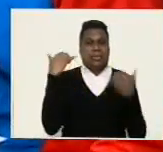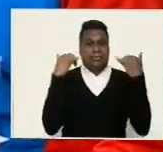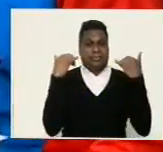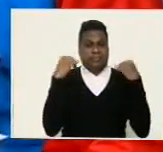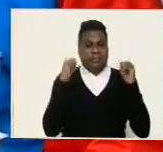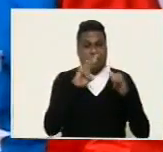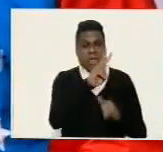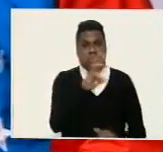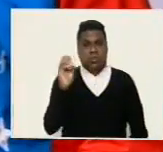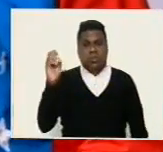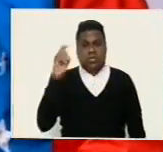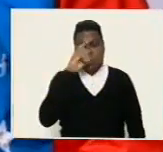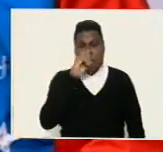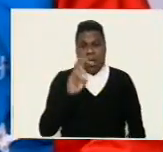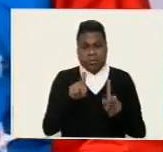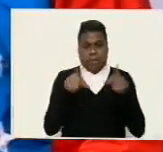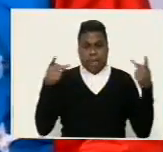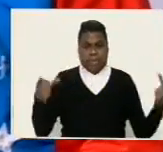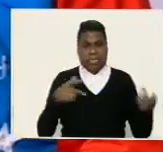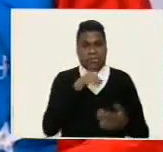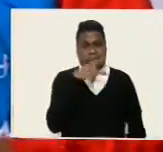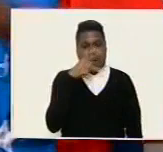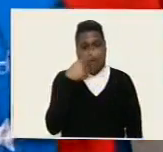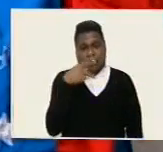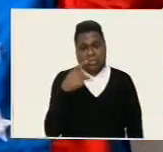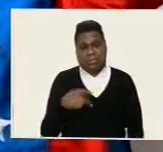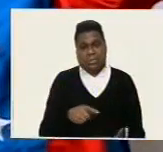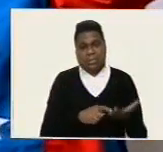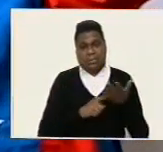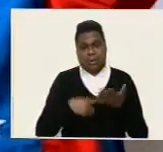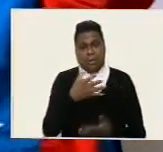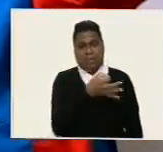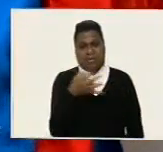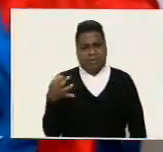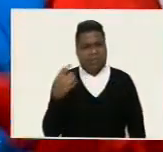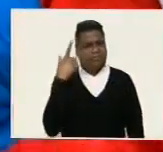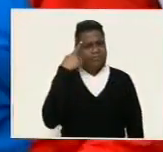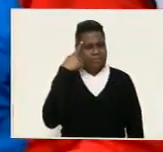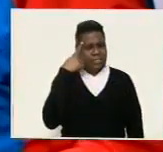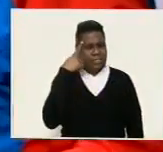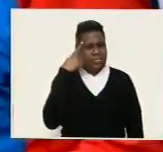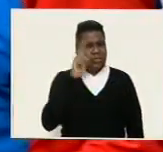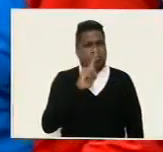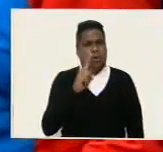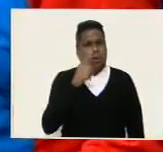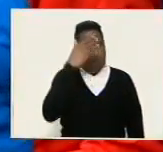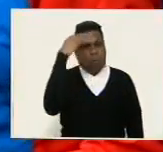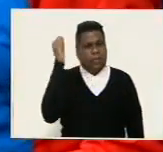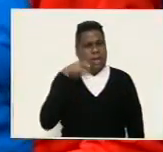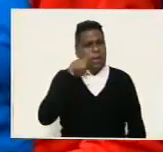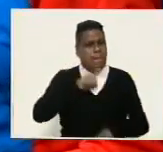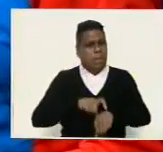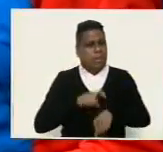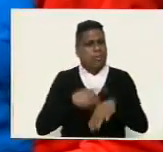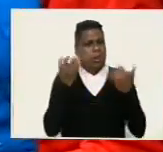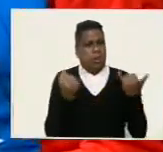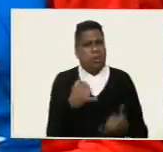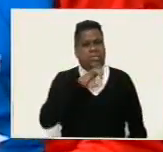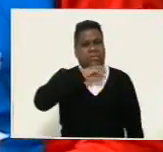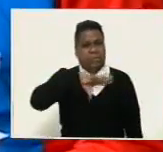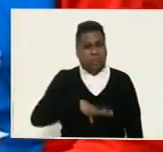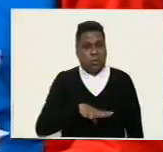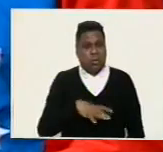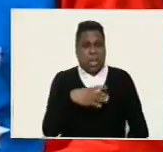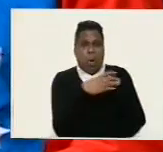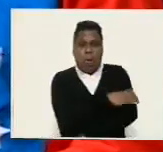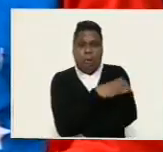el bicentenario de esa creación heroica, esa creación perfecta, y no olvidar el escenario en el que estamos, un escenario de guerra, un escenario en el cual nos ha sumergido la